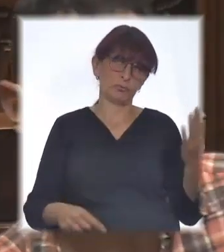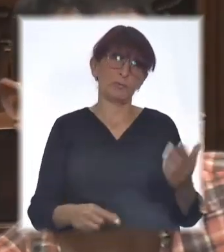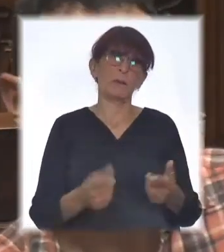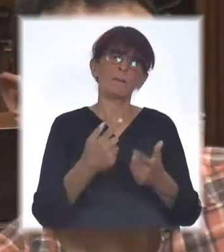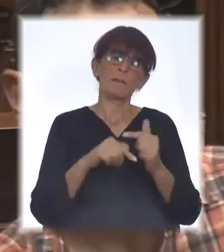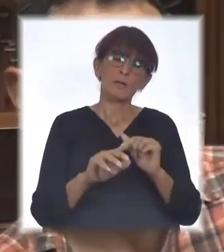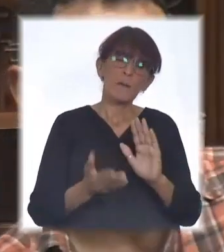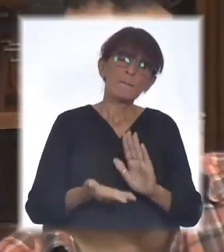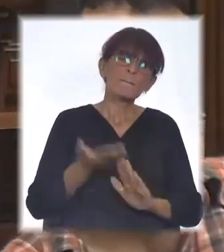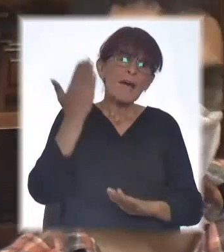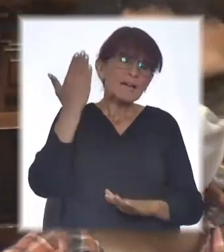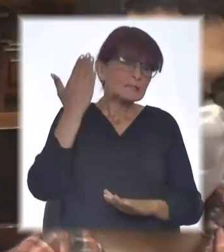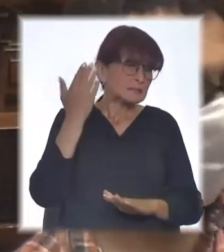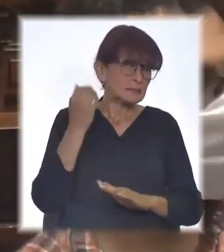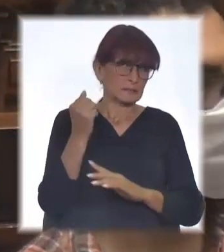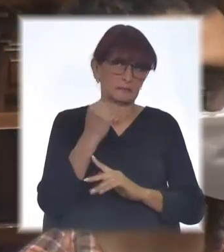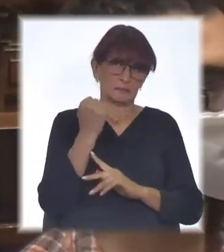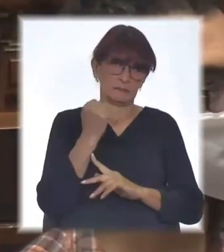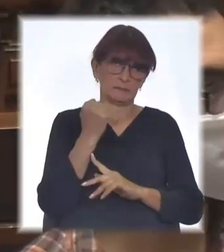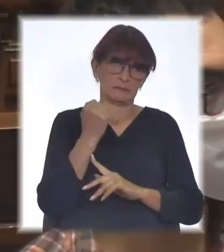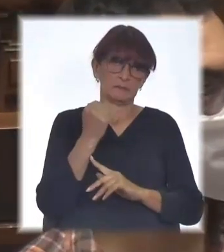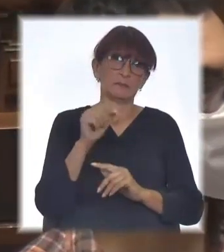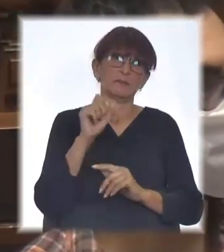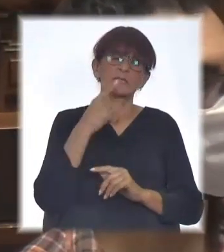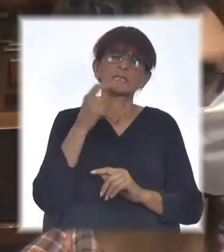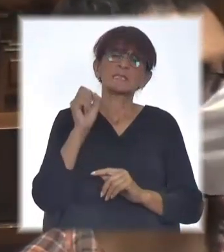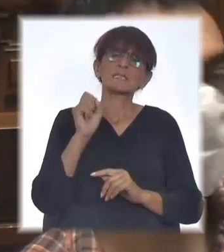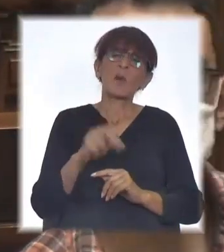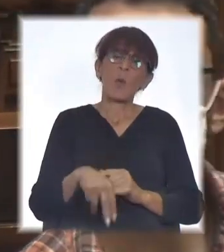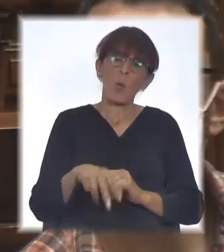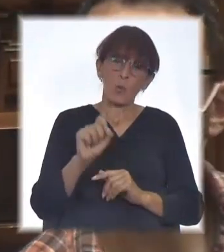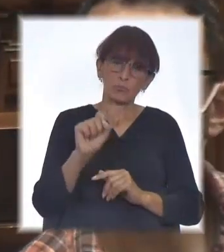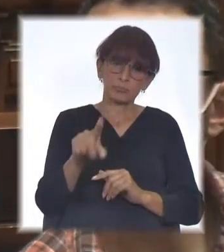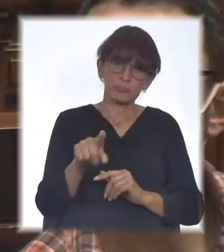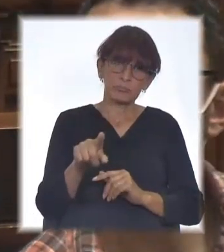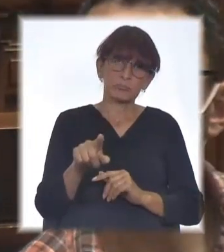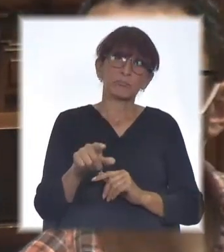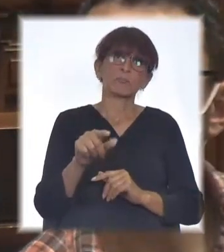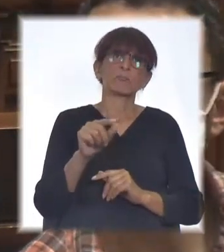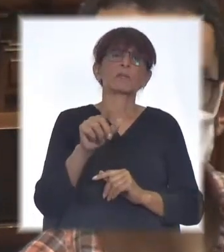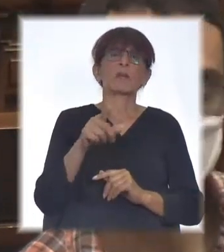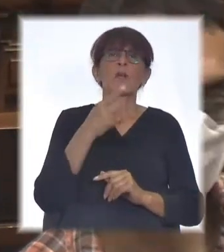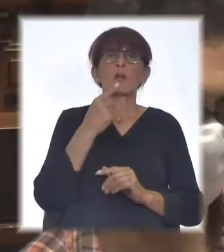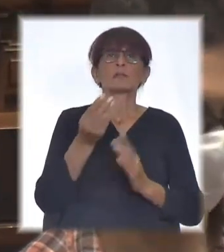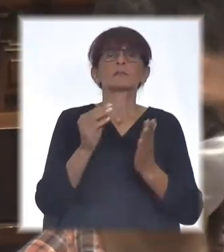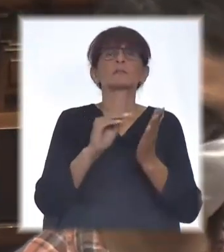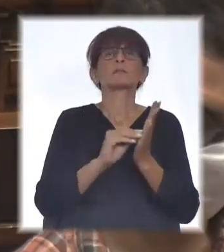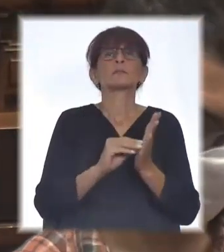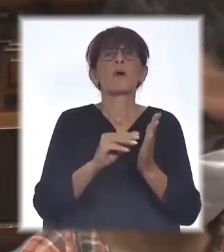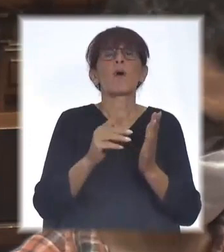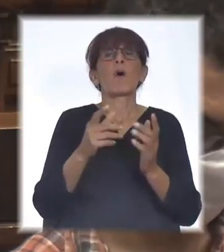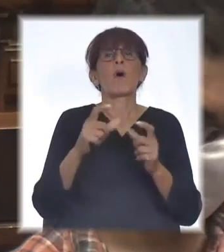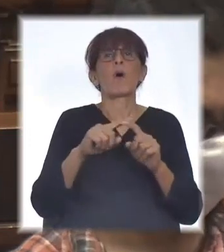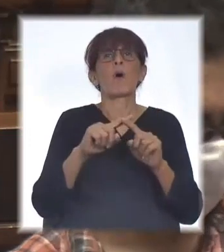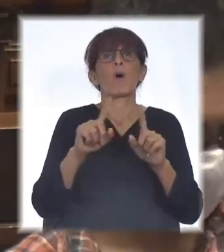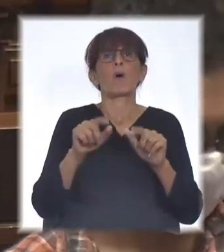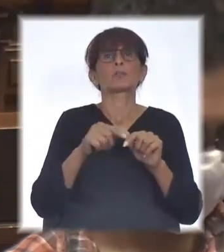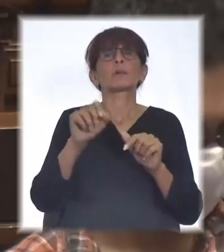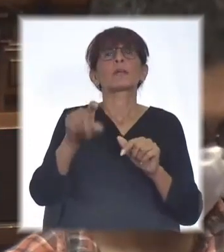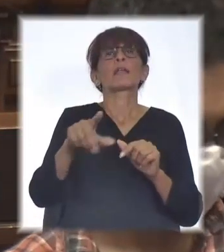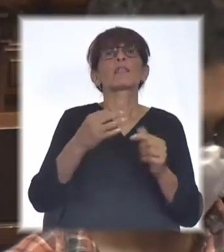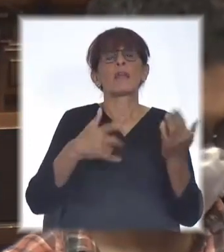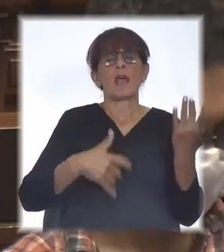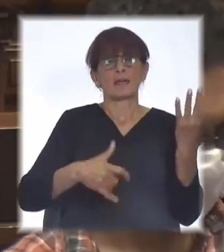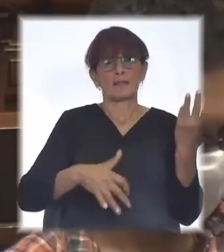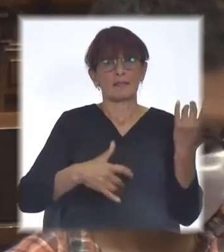pero el más significativo según sus propias palabras lo constituyó el otorgamiento de la